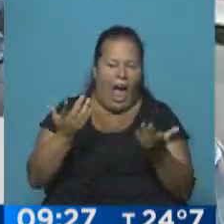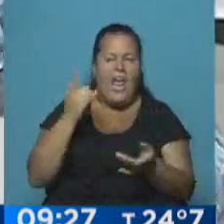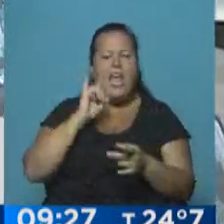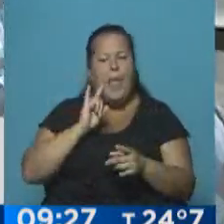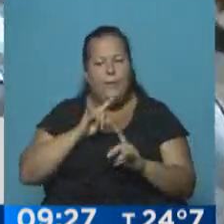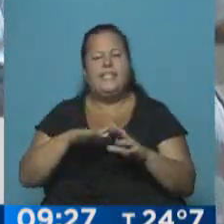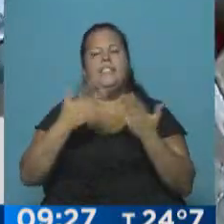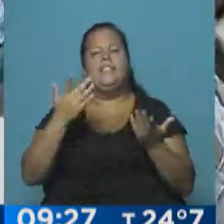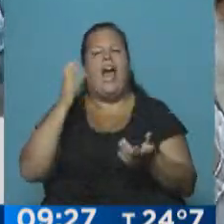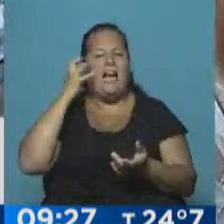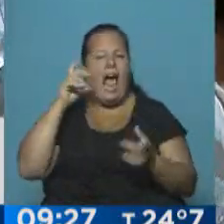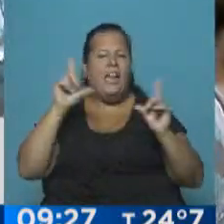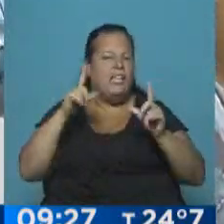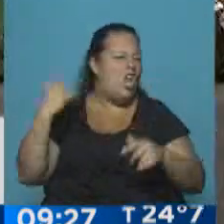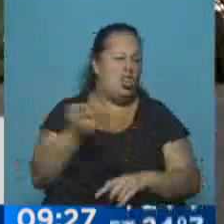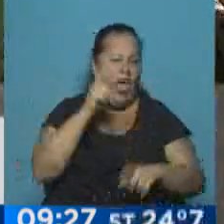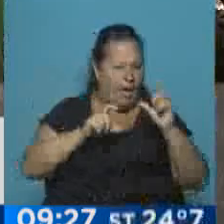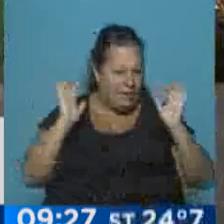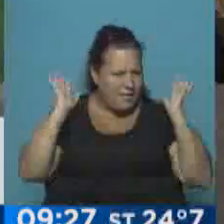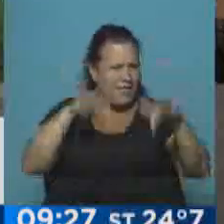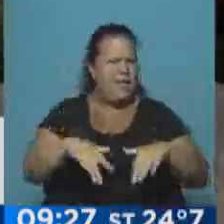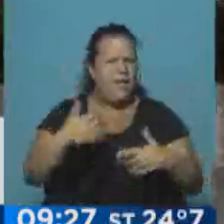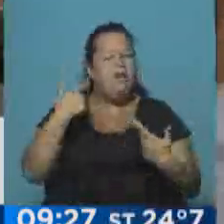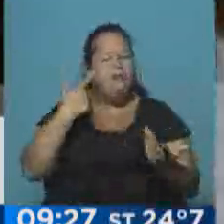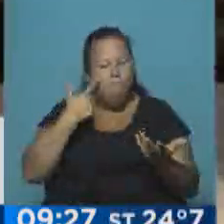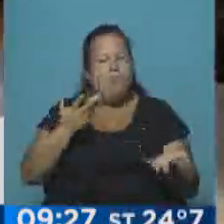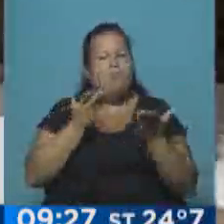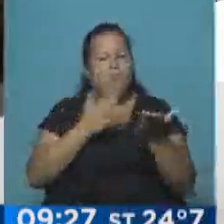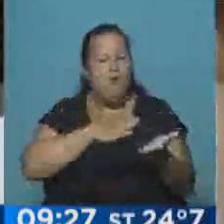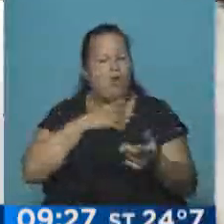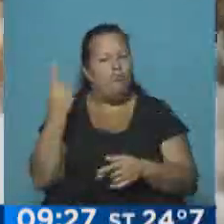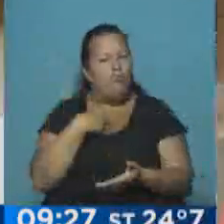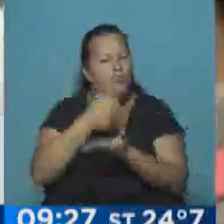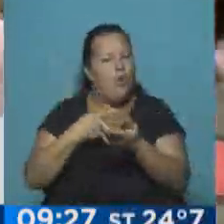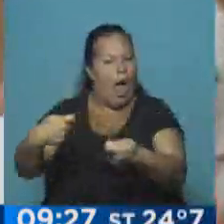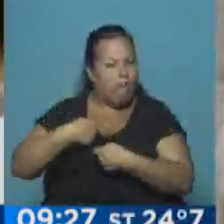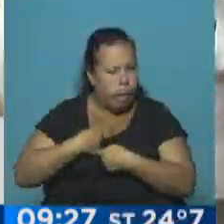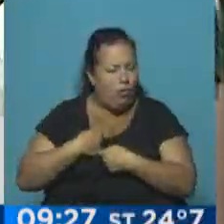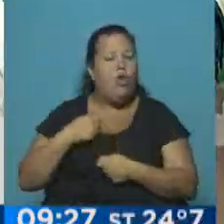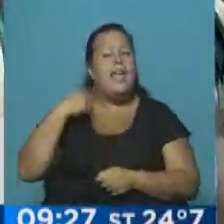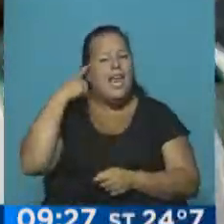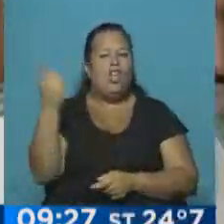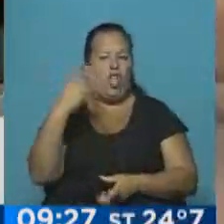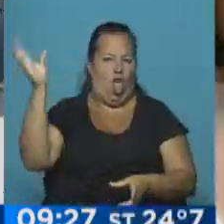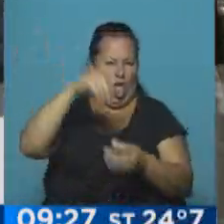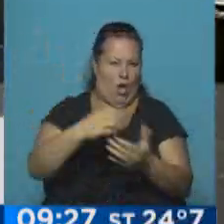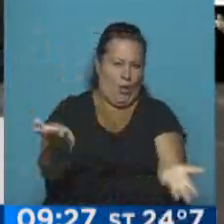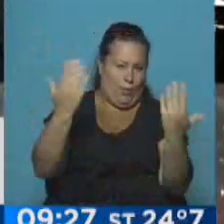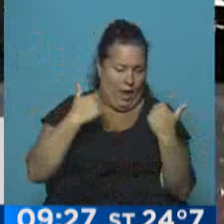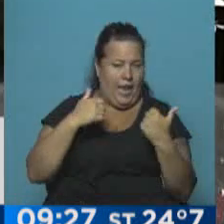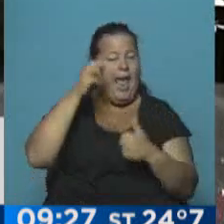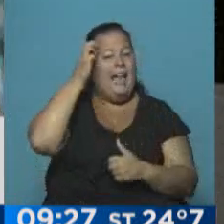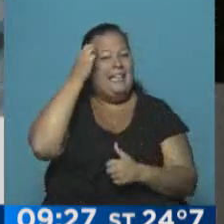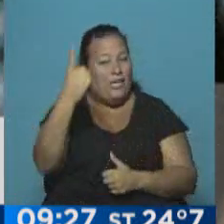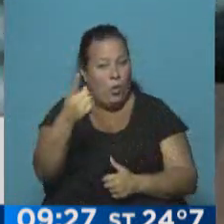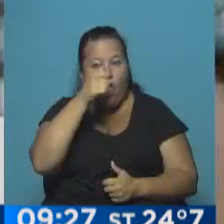la radio y la televisión y el público en general, que se ha mostrado enormemente solidario con nuestra lucha. Queremos que todo el mundo participe. Y el